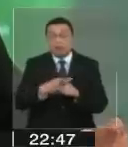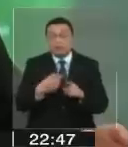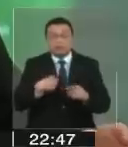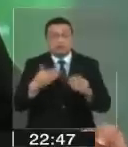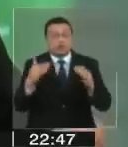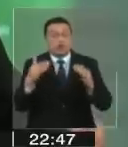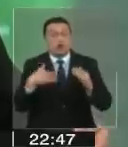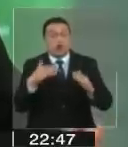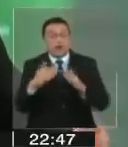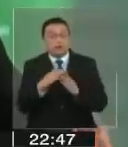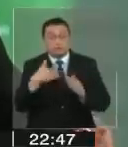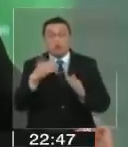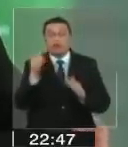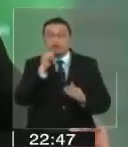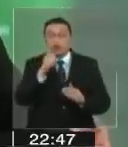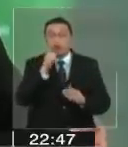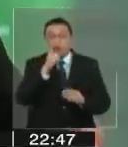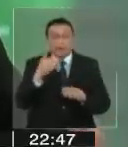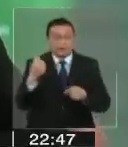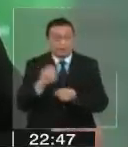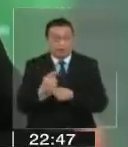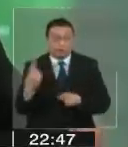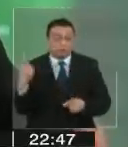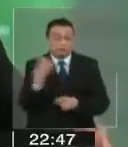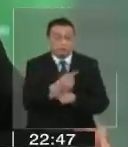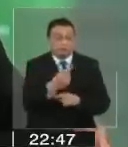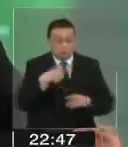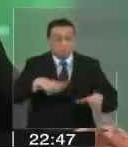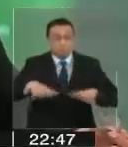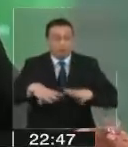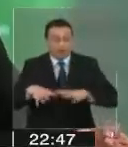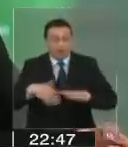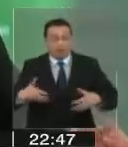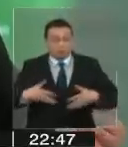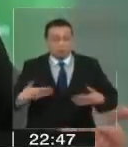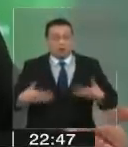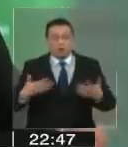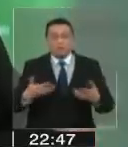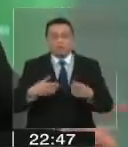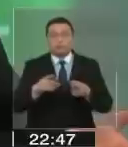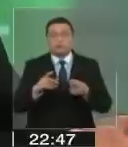yo tengo que todos los días llegar del trabajo e intentar moverlo, porque si no,